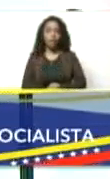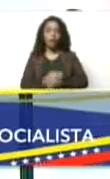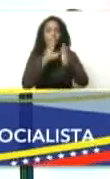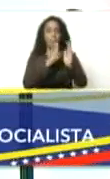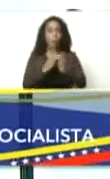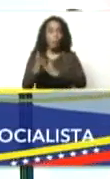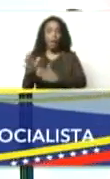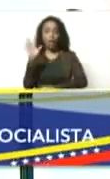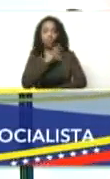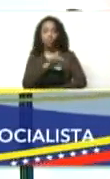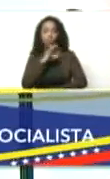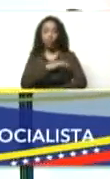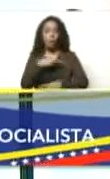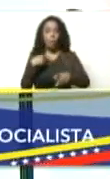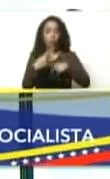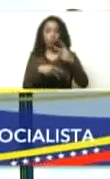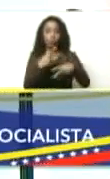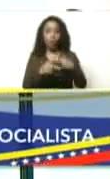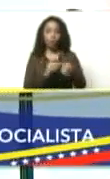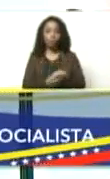Organizaciones socioproductivas,